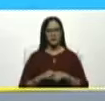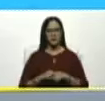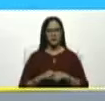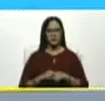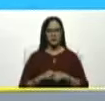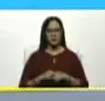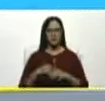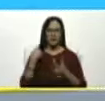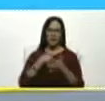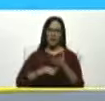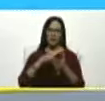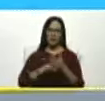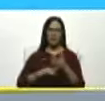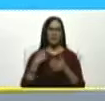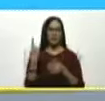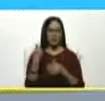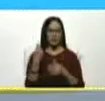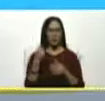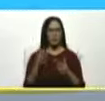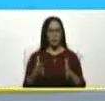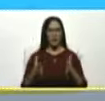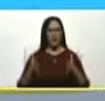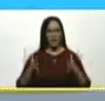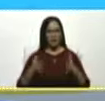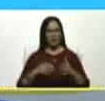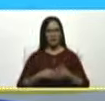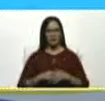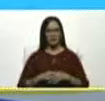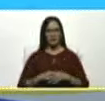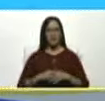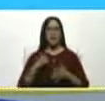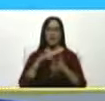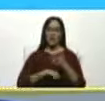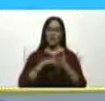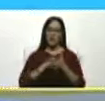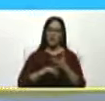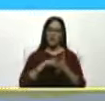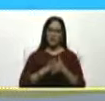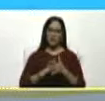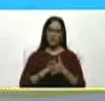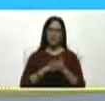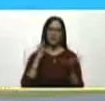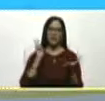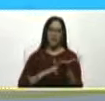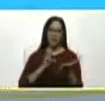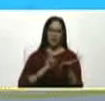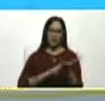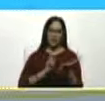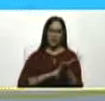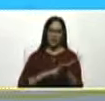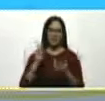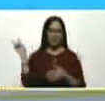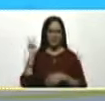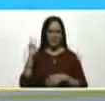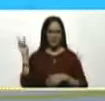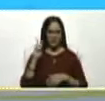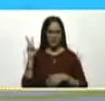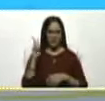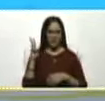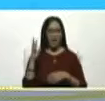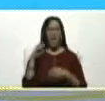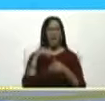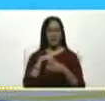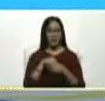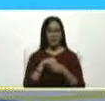que la batalla que nos falta por ganar es la batalla de la verdad de Venezuela,